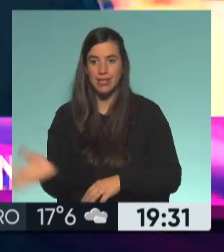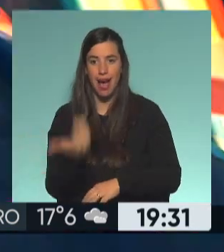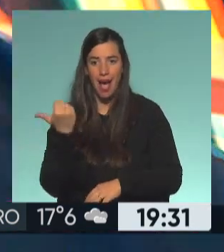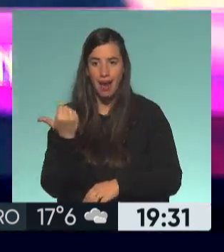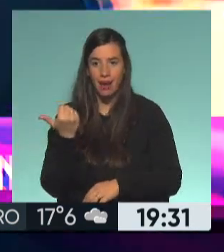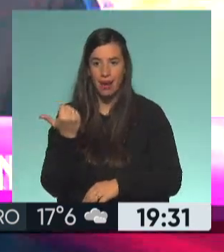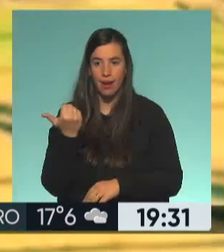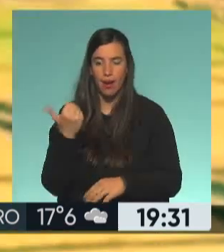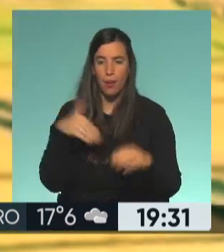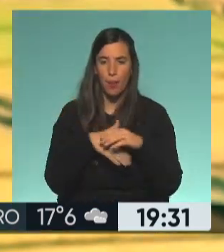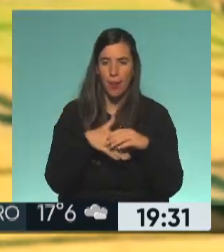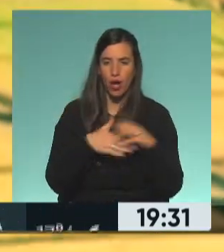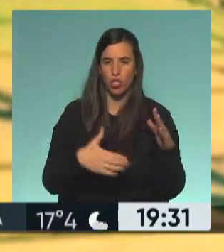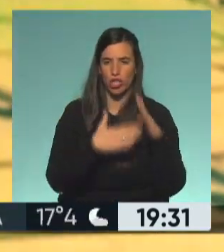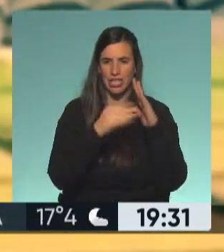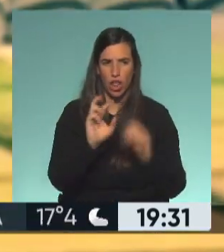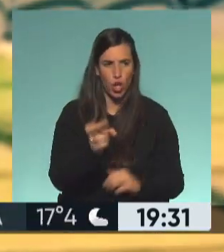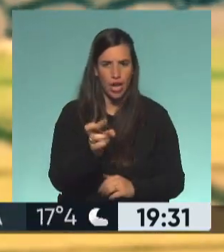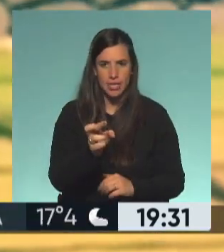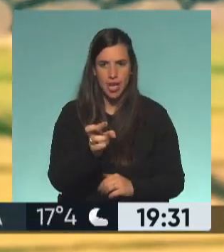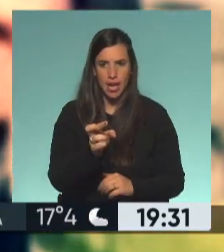Central y dolarizamos.